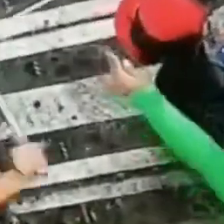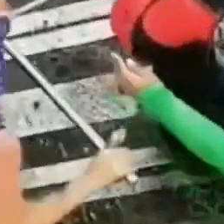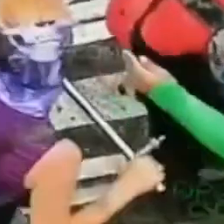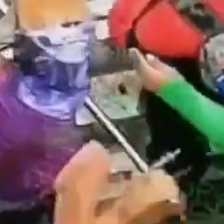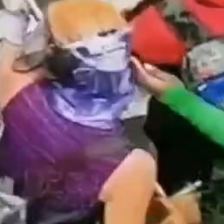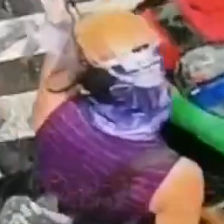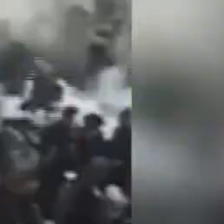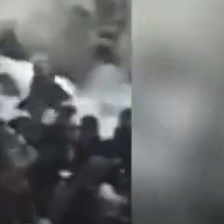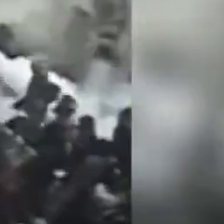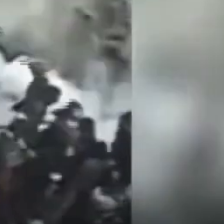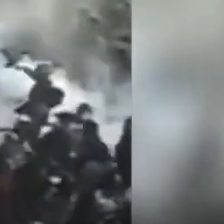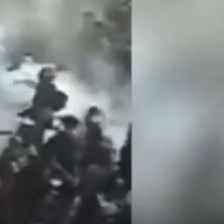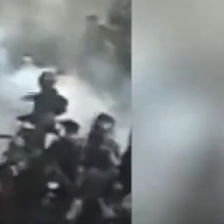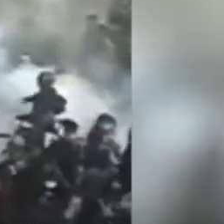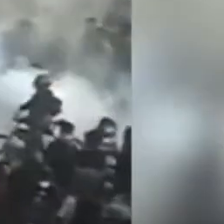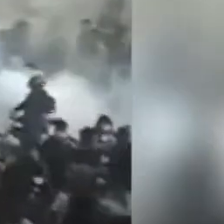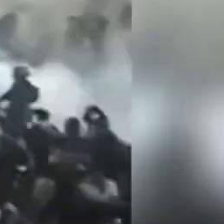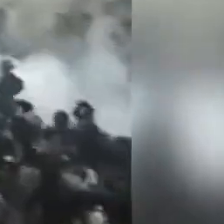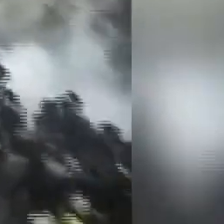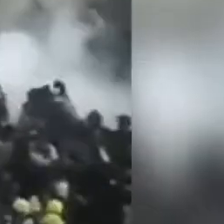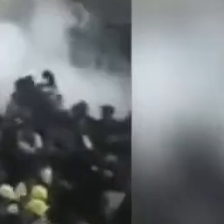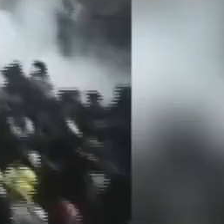¿Qué tiene que ver eso?